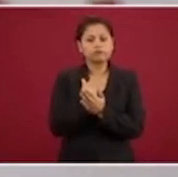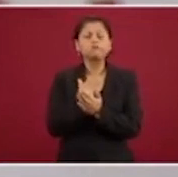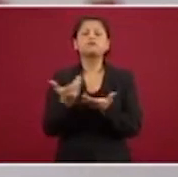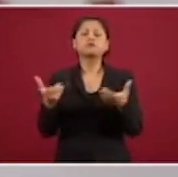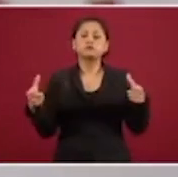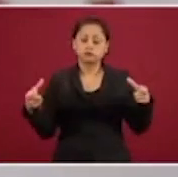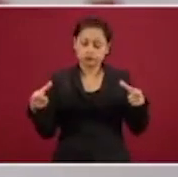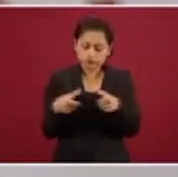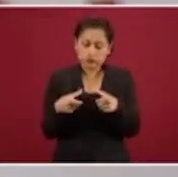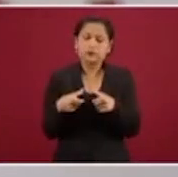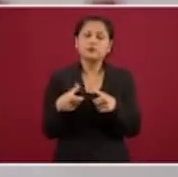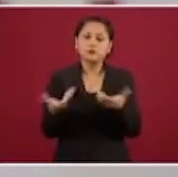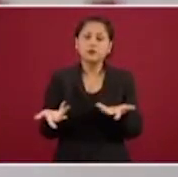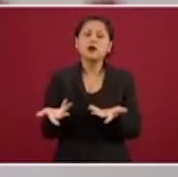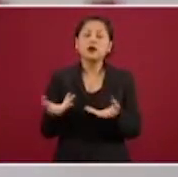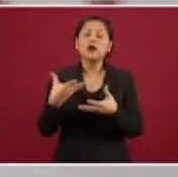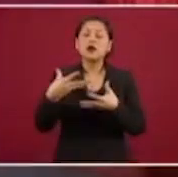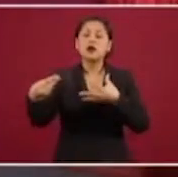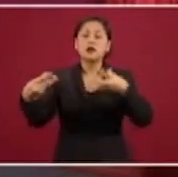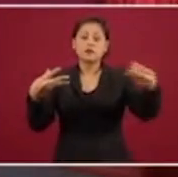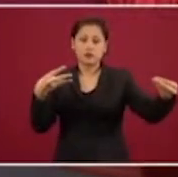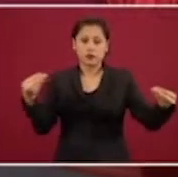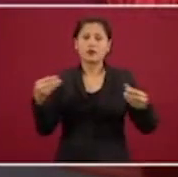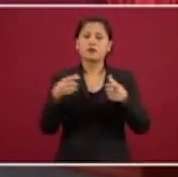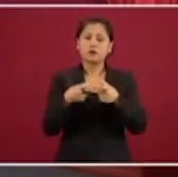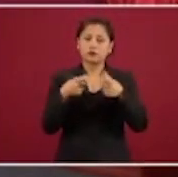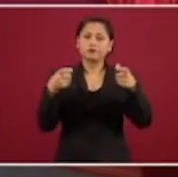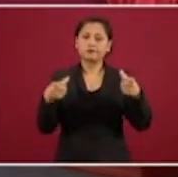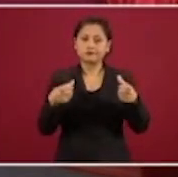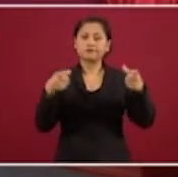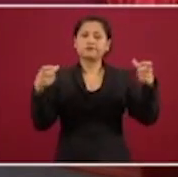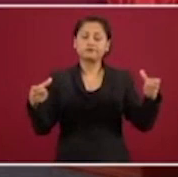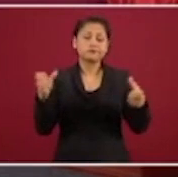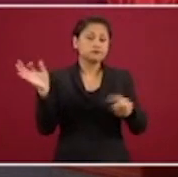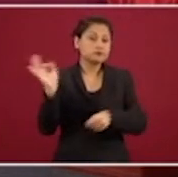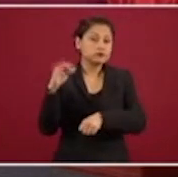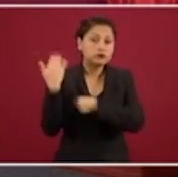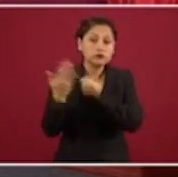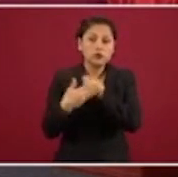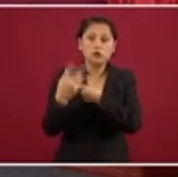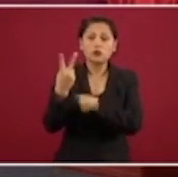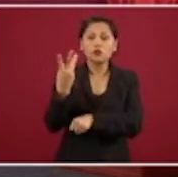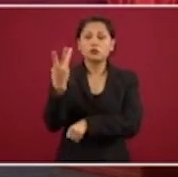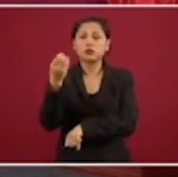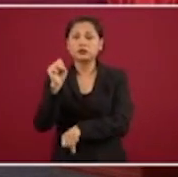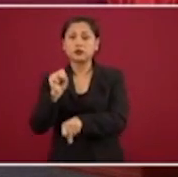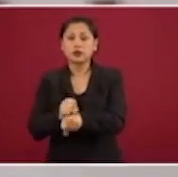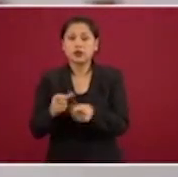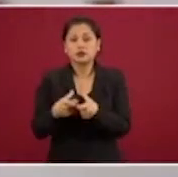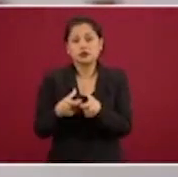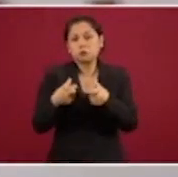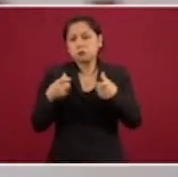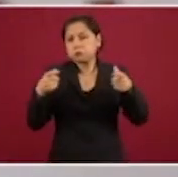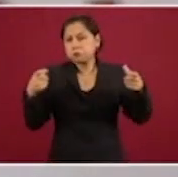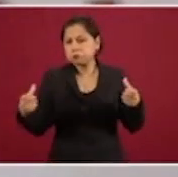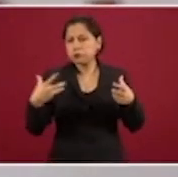va a continuar hacia la alza, y vamos a tener el momento de la fase 3 en aproximadamente 2 a 3 semanas, donde vamos a tener una gran